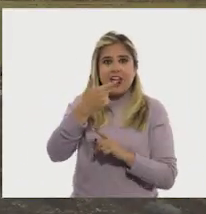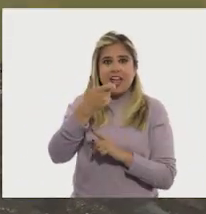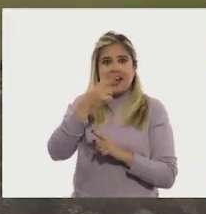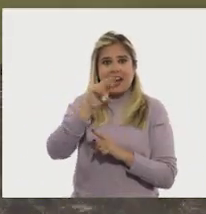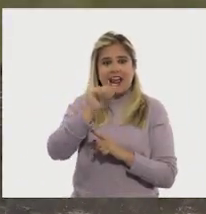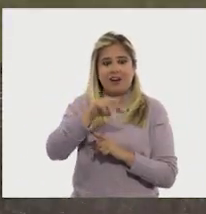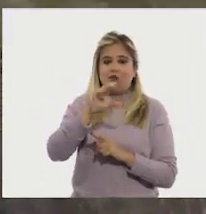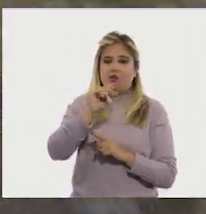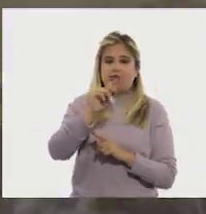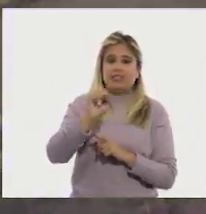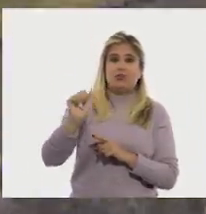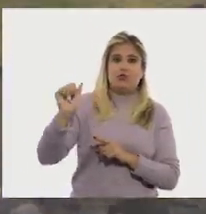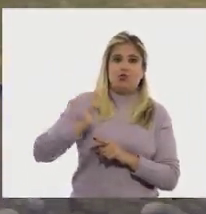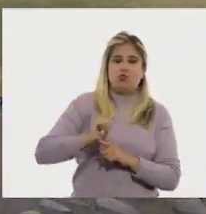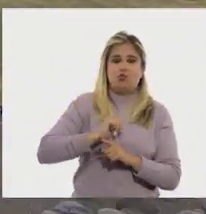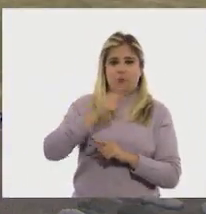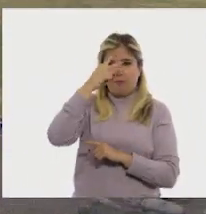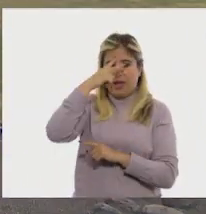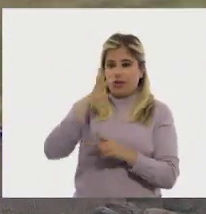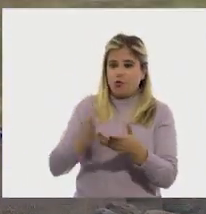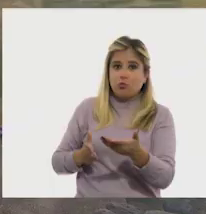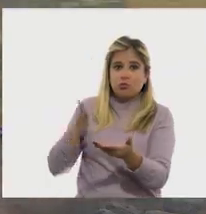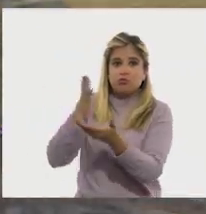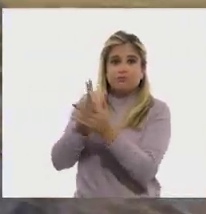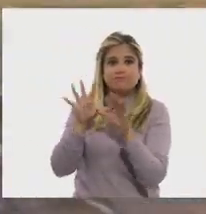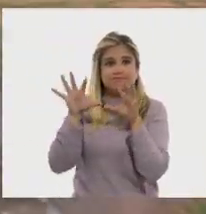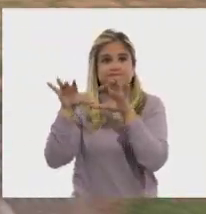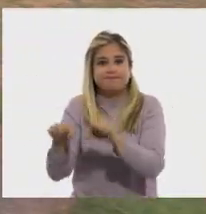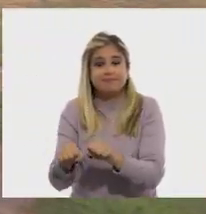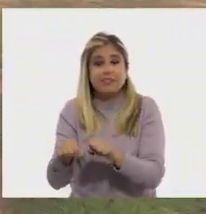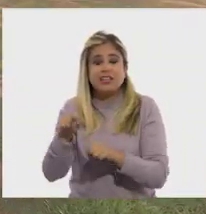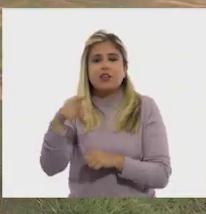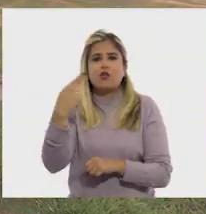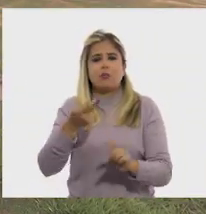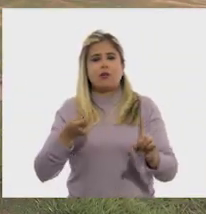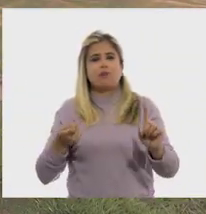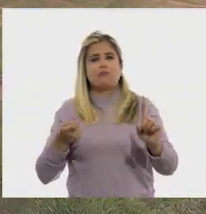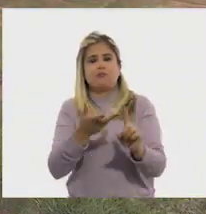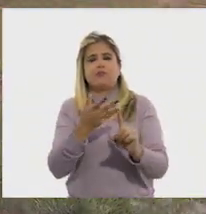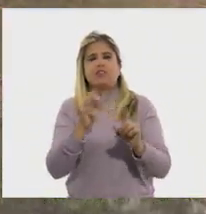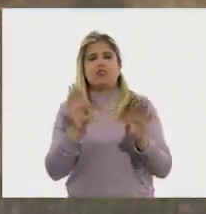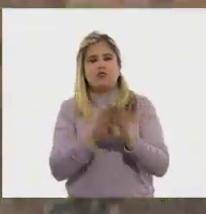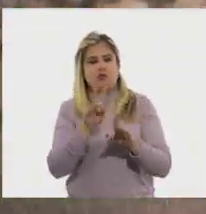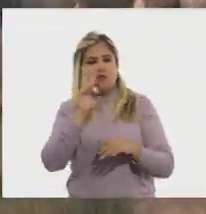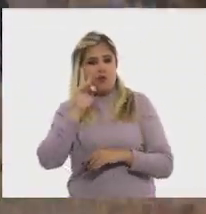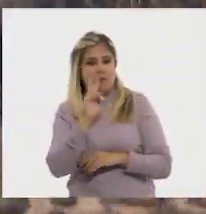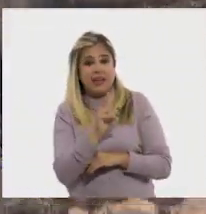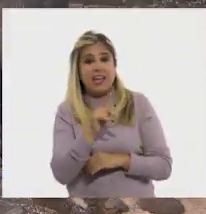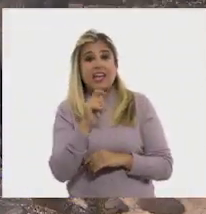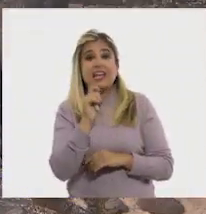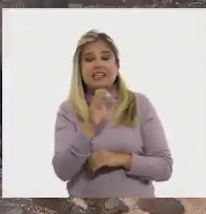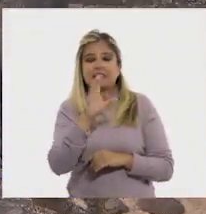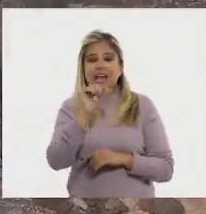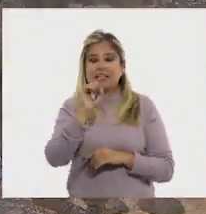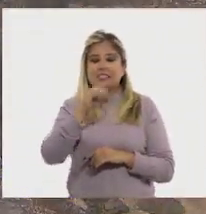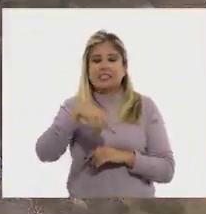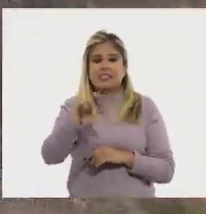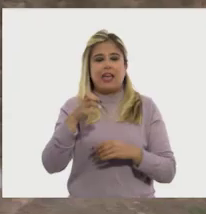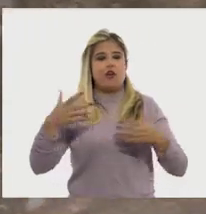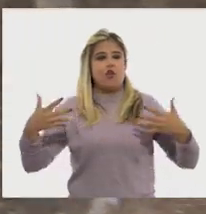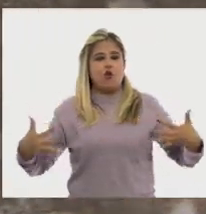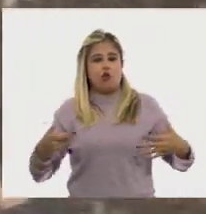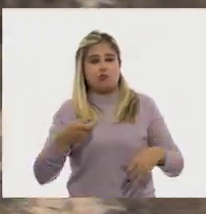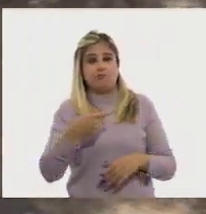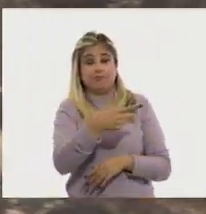tierras mexicanas? Pues aquí fue hospedado por un señor al que llamó, por su gran corpulencia, el Cacique Gordo.